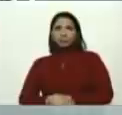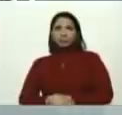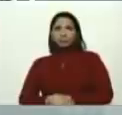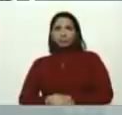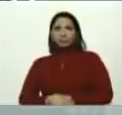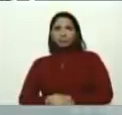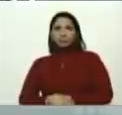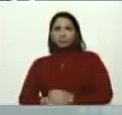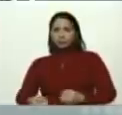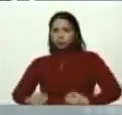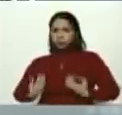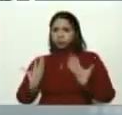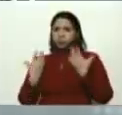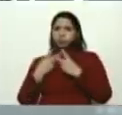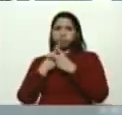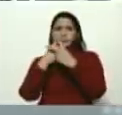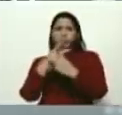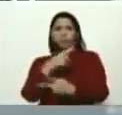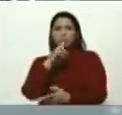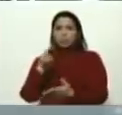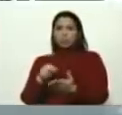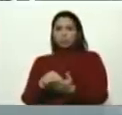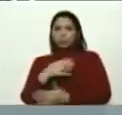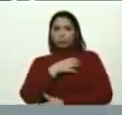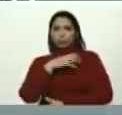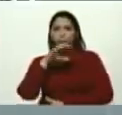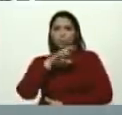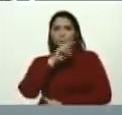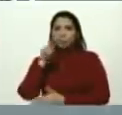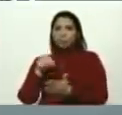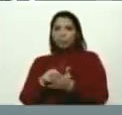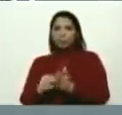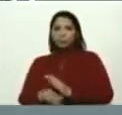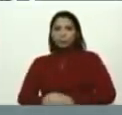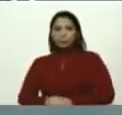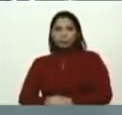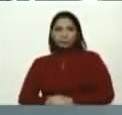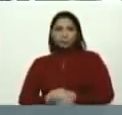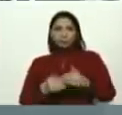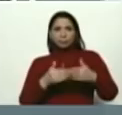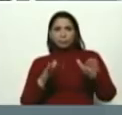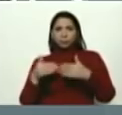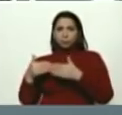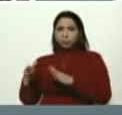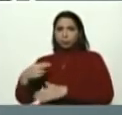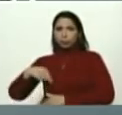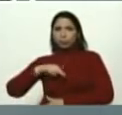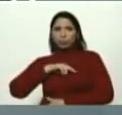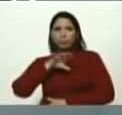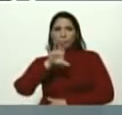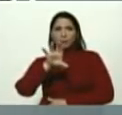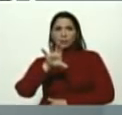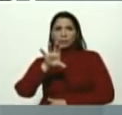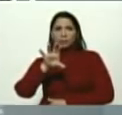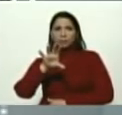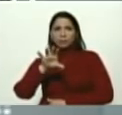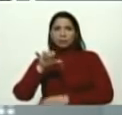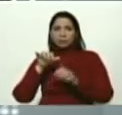La expresión de la voluntad nacional, de la soberanía nacional, garantizar que nuestro país